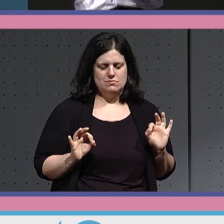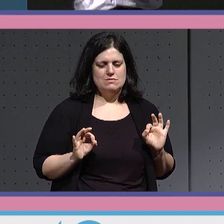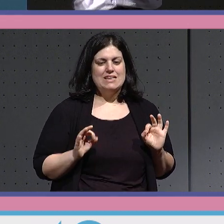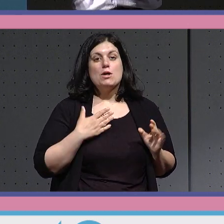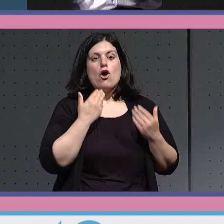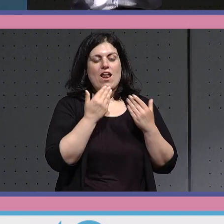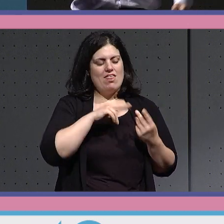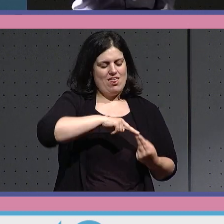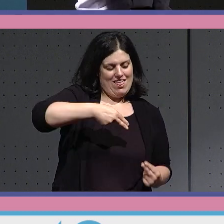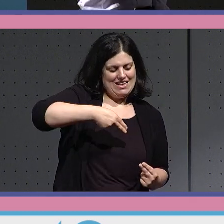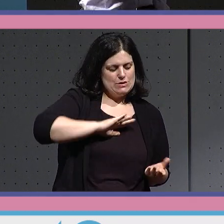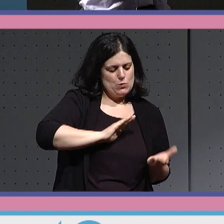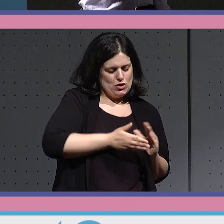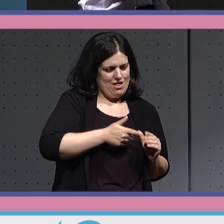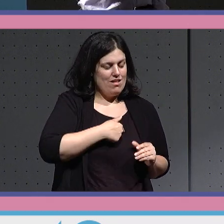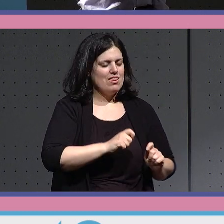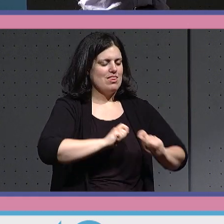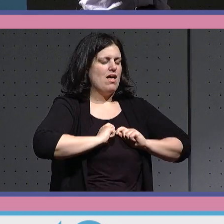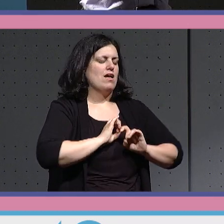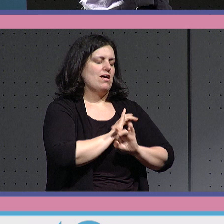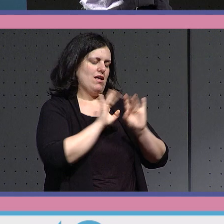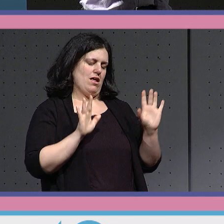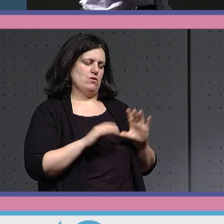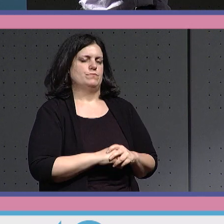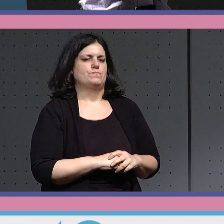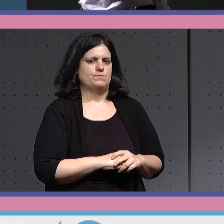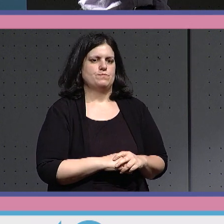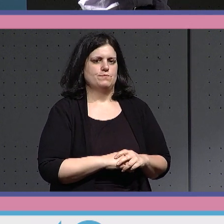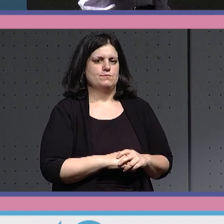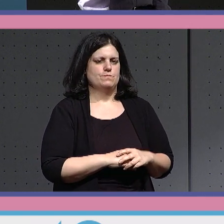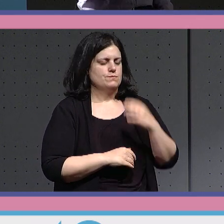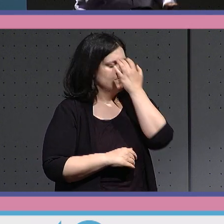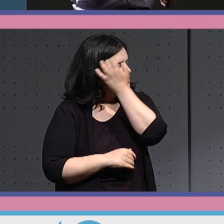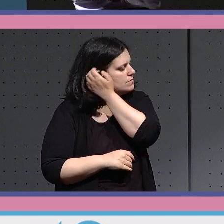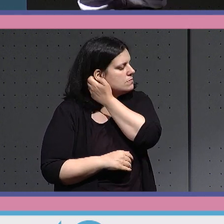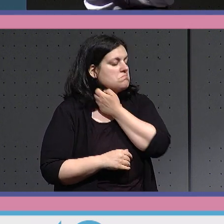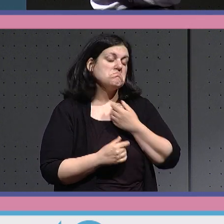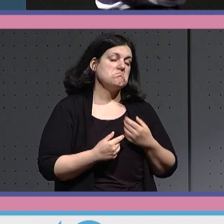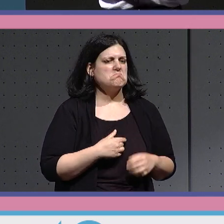que explican el problema. Hombre, un rendimiento diagnóstico de